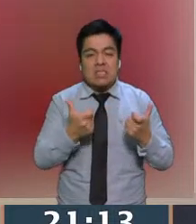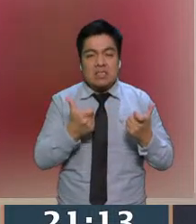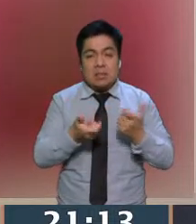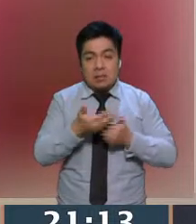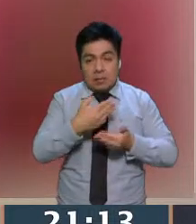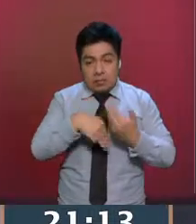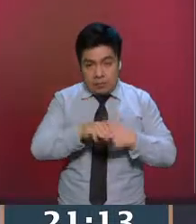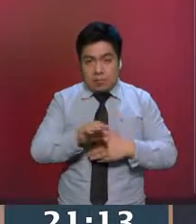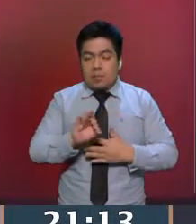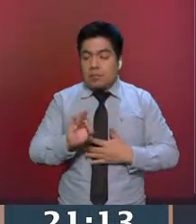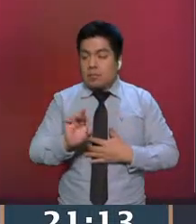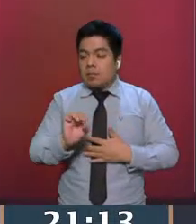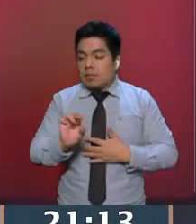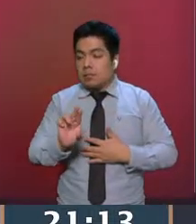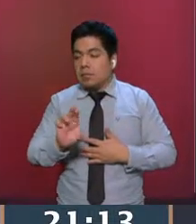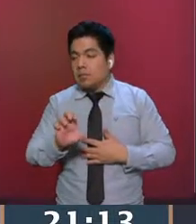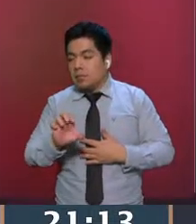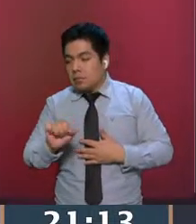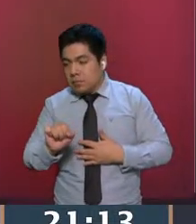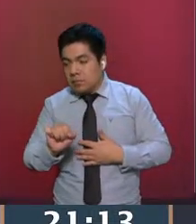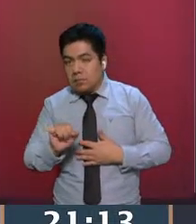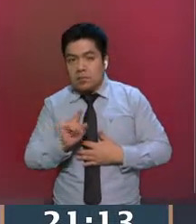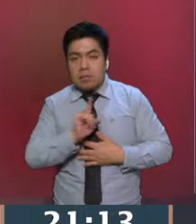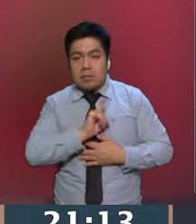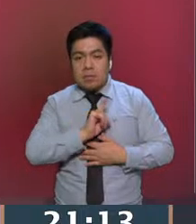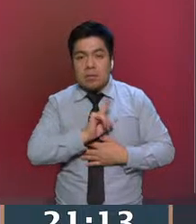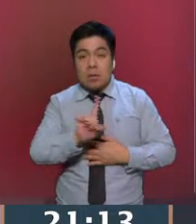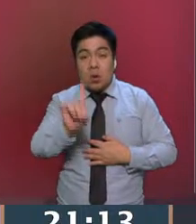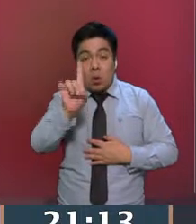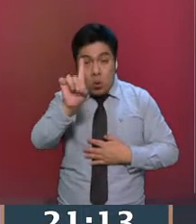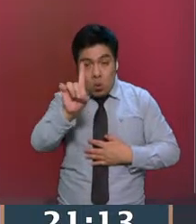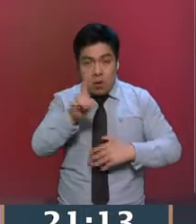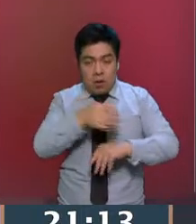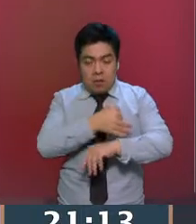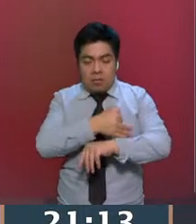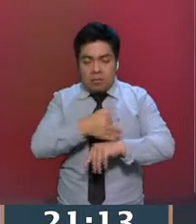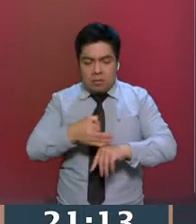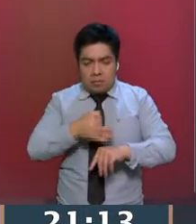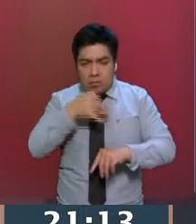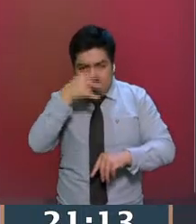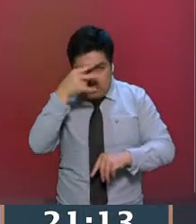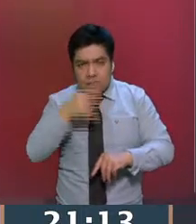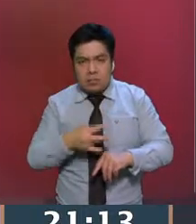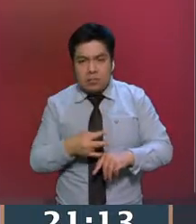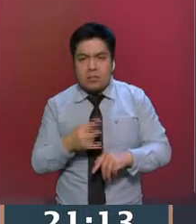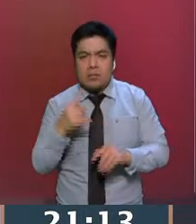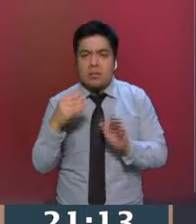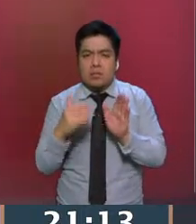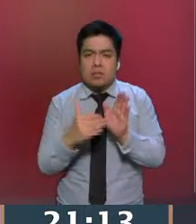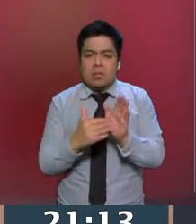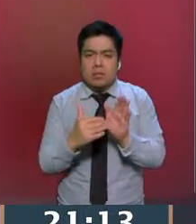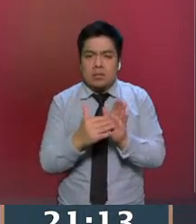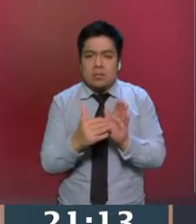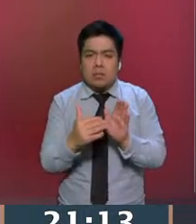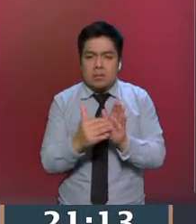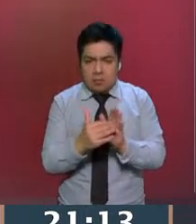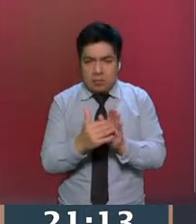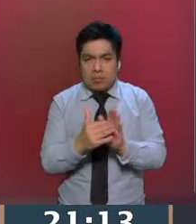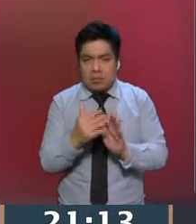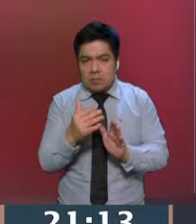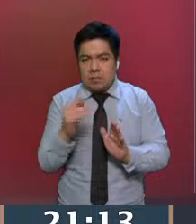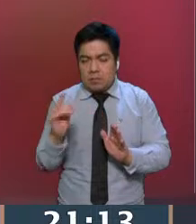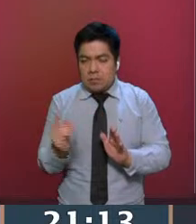mundo, solo aparecía una familia mexicana con más de $1,000 millones, la